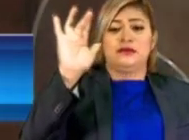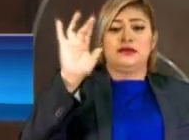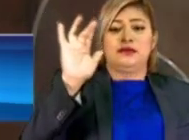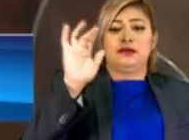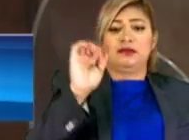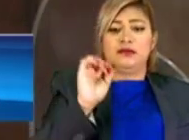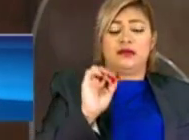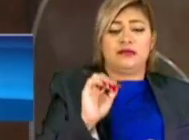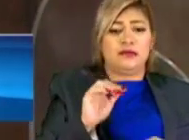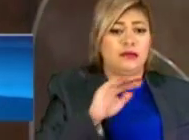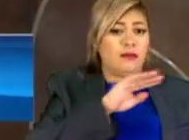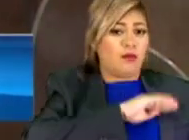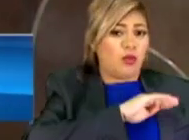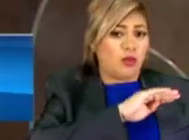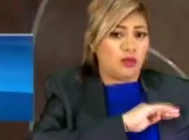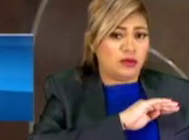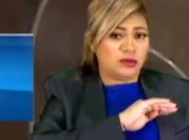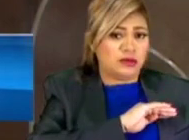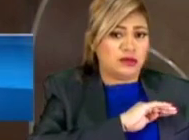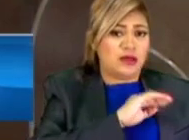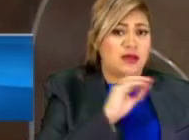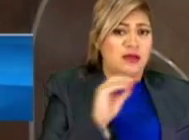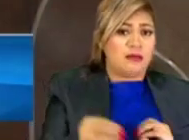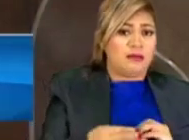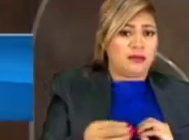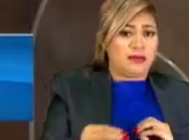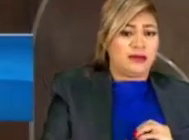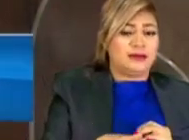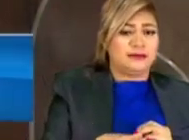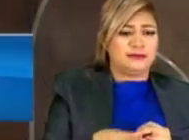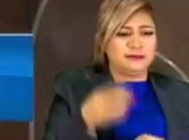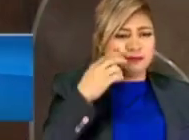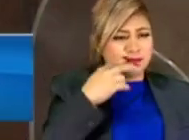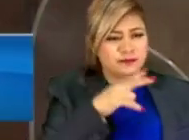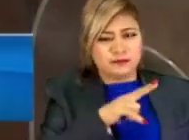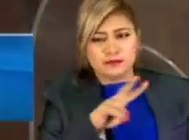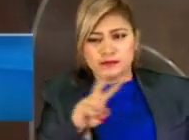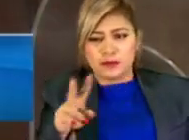los operativos y allanamientos.